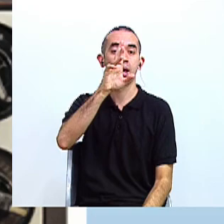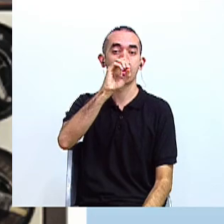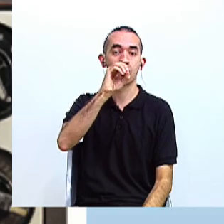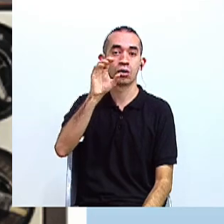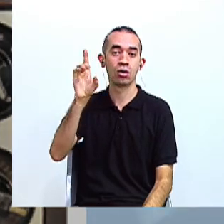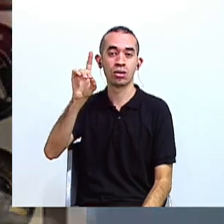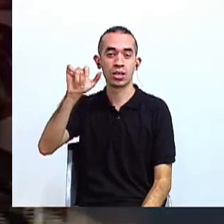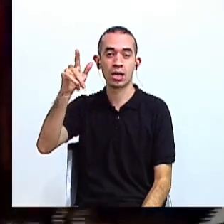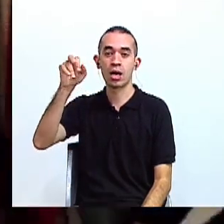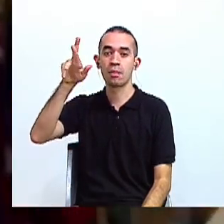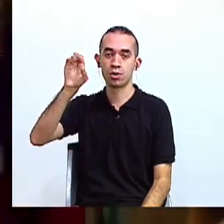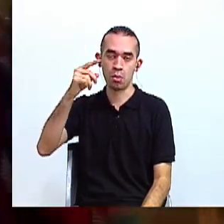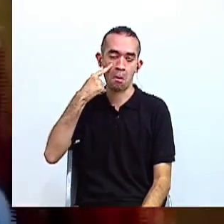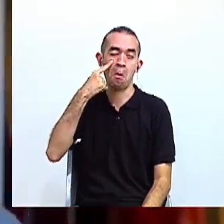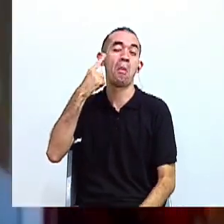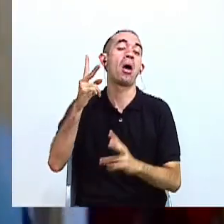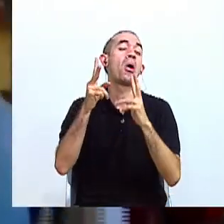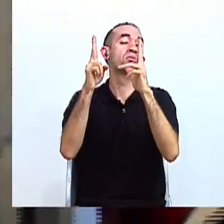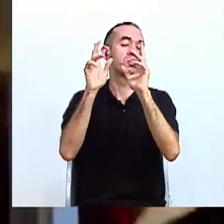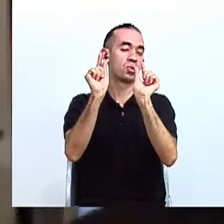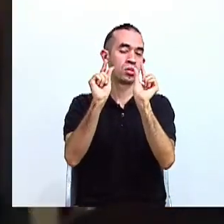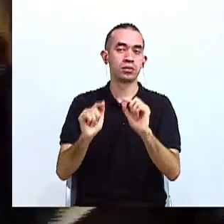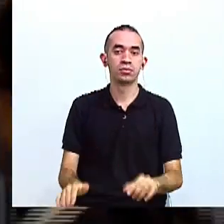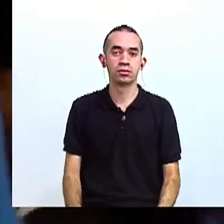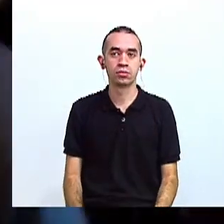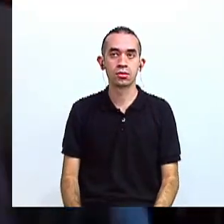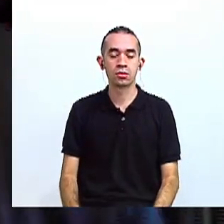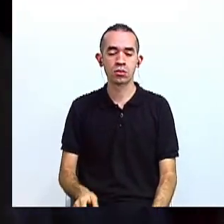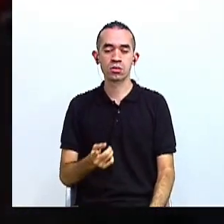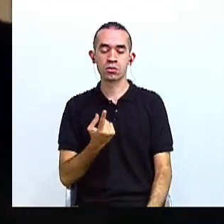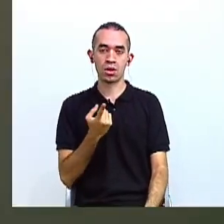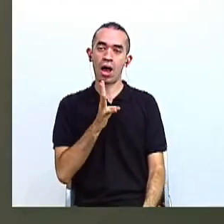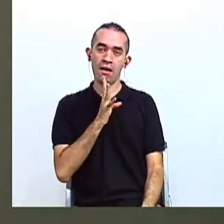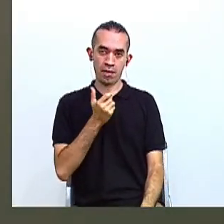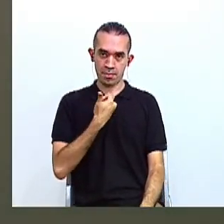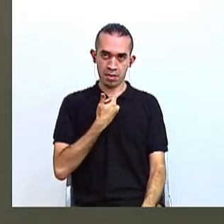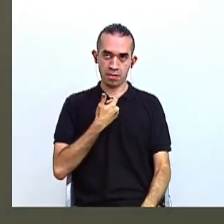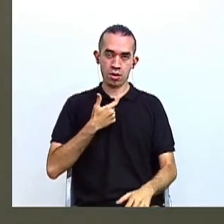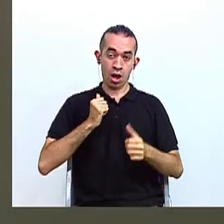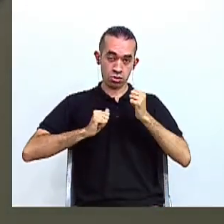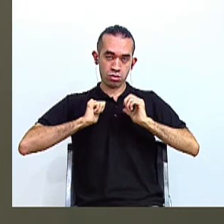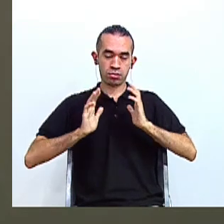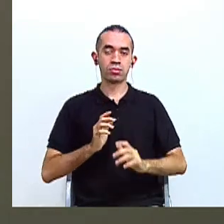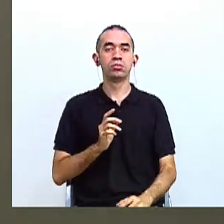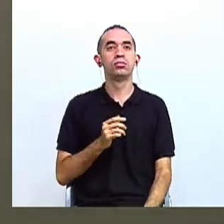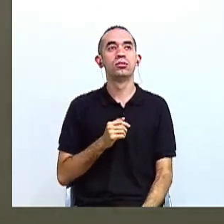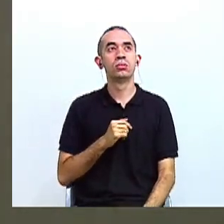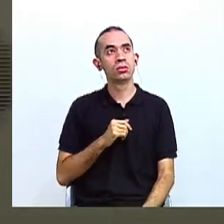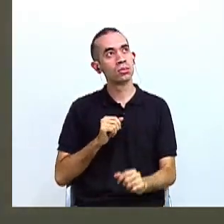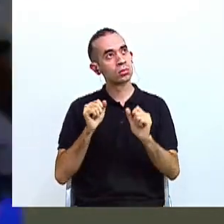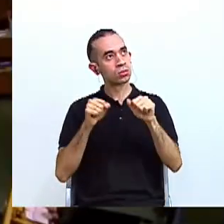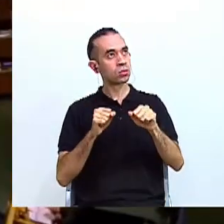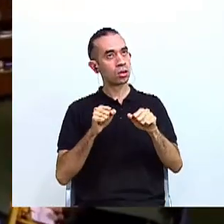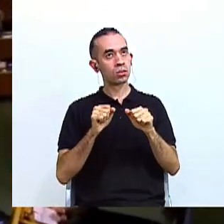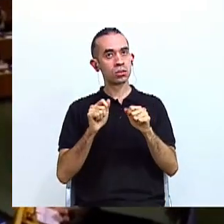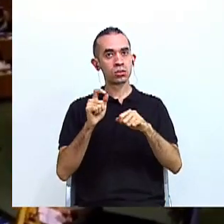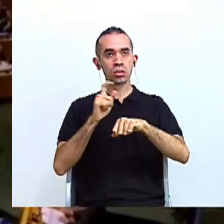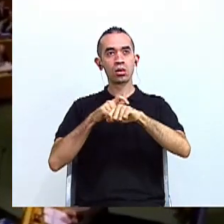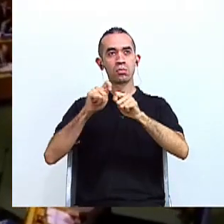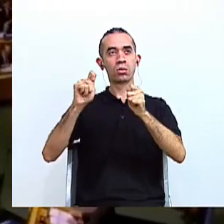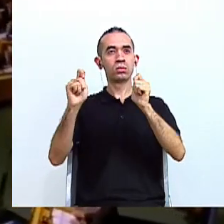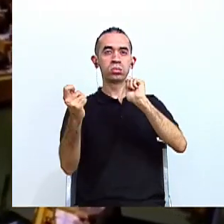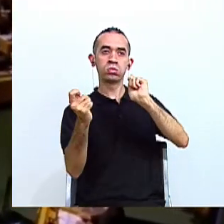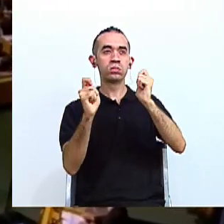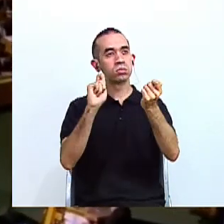continuación. La pregunta es, ¿podemos cambiar el curso del tiempo?